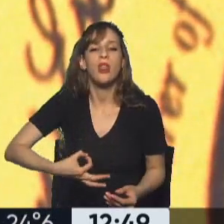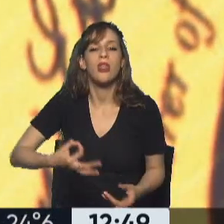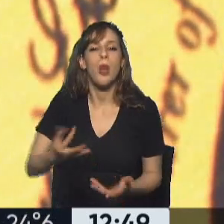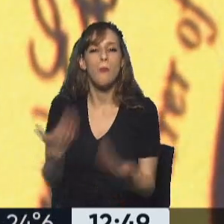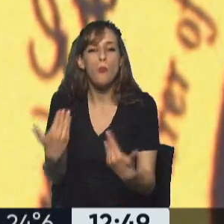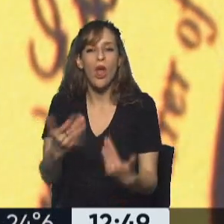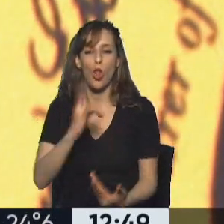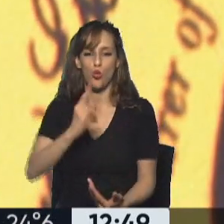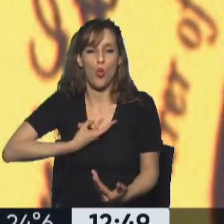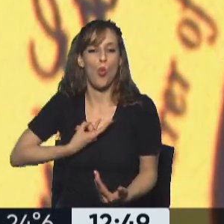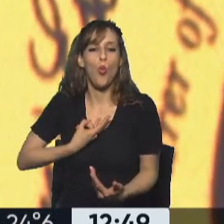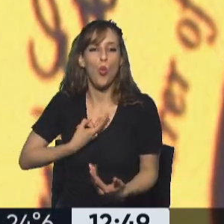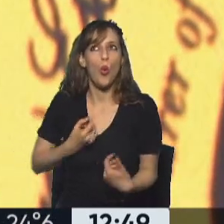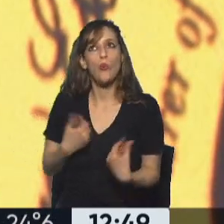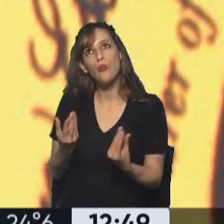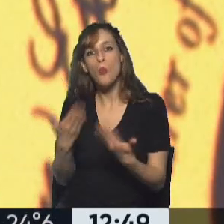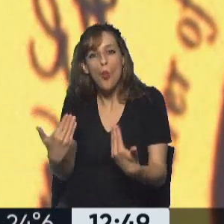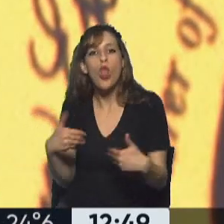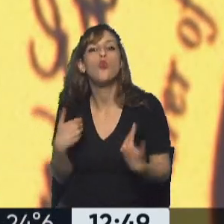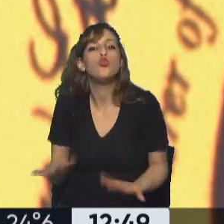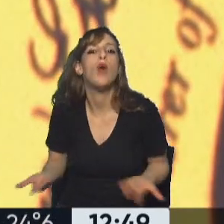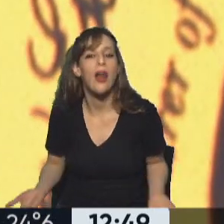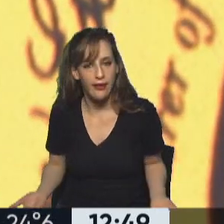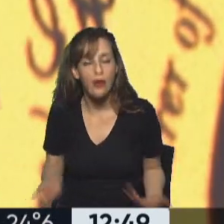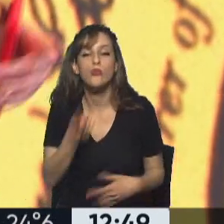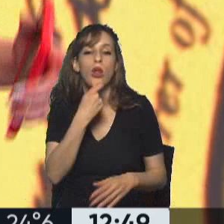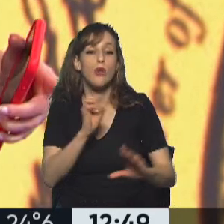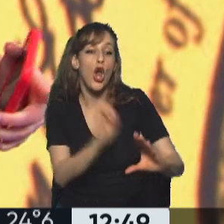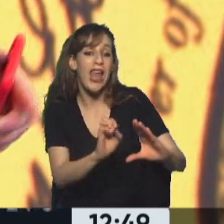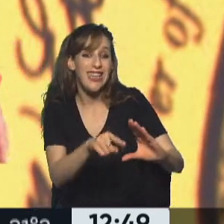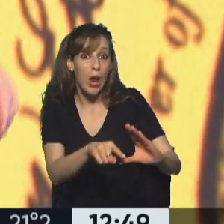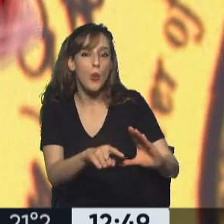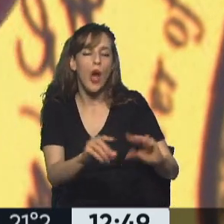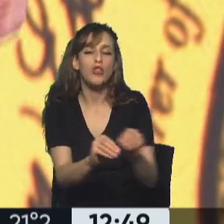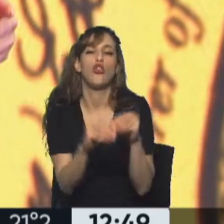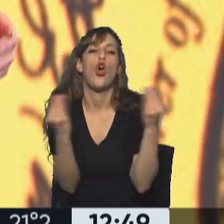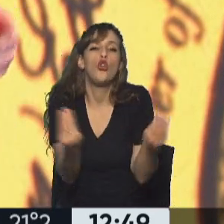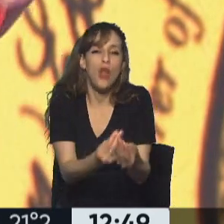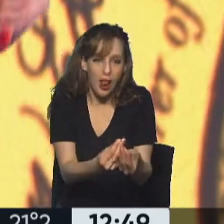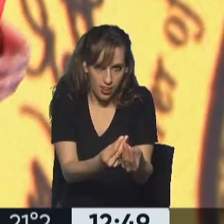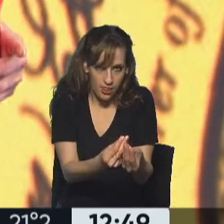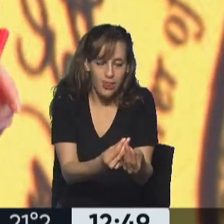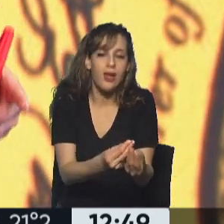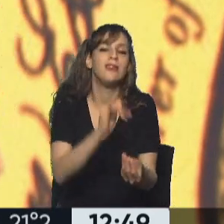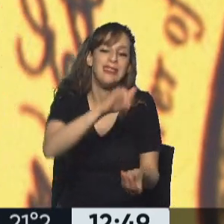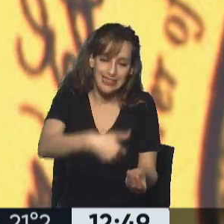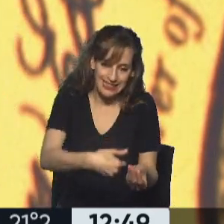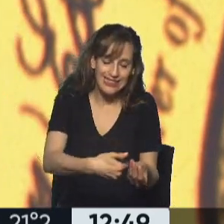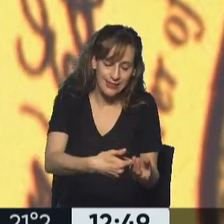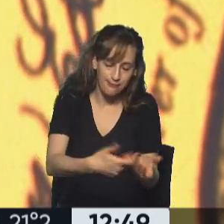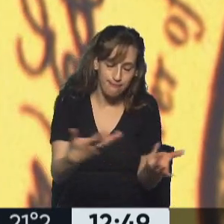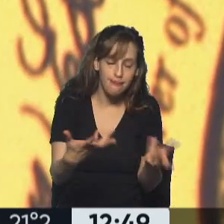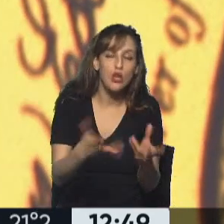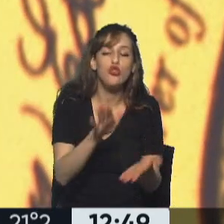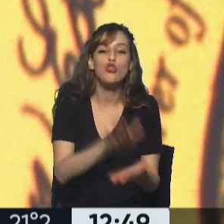usar disponibilidad o adentro de las reservas por ejemplo está contabilizado una parte los encajes de los